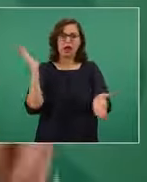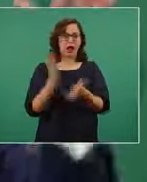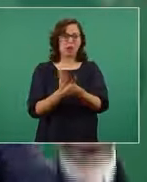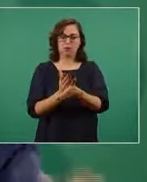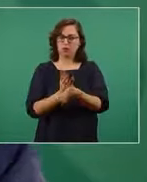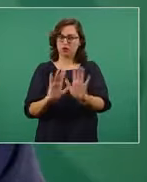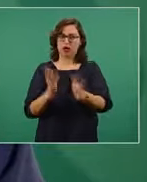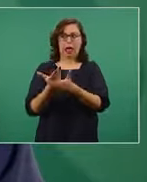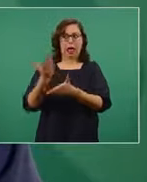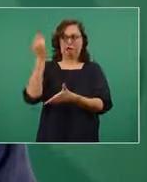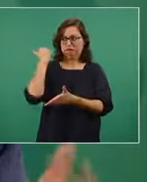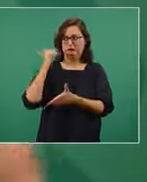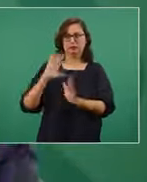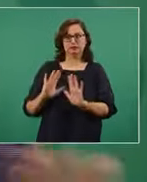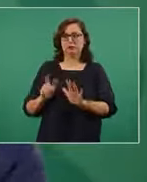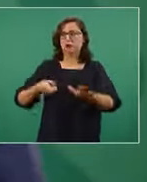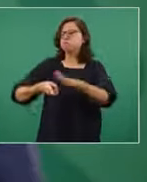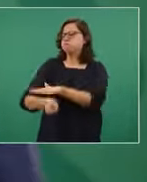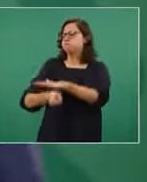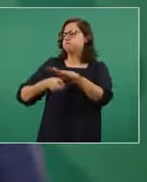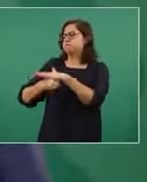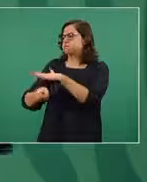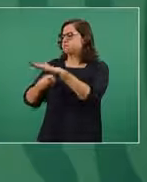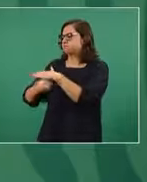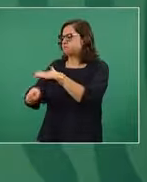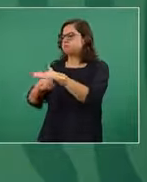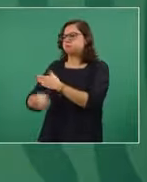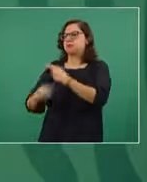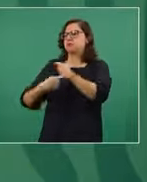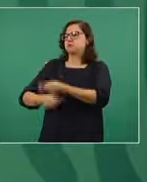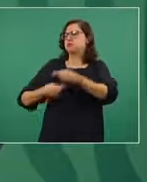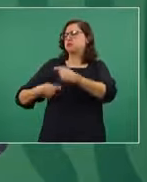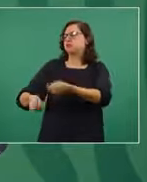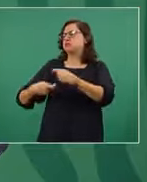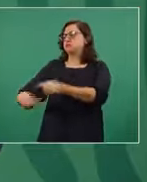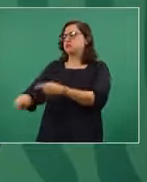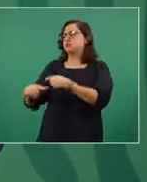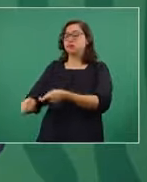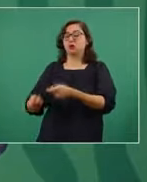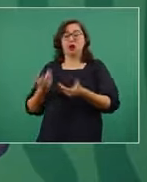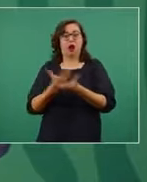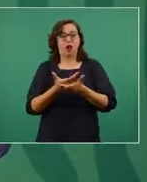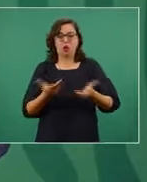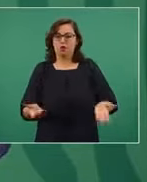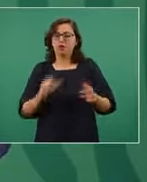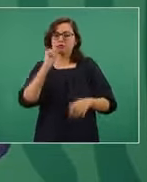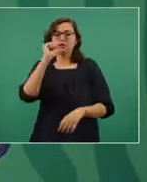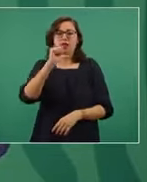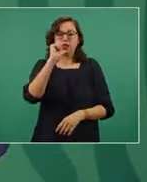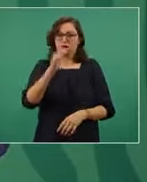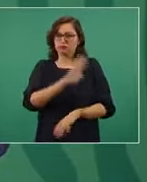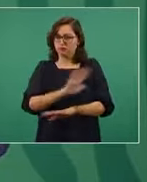como era antes, pues yo soy el responsable de la tragedia de Tláhuac.